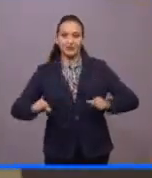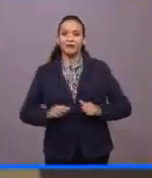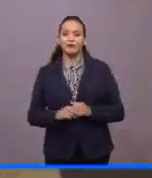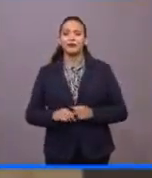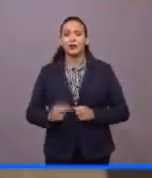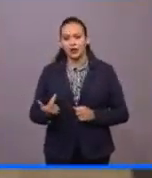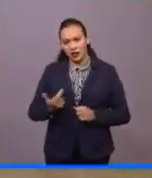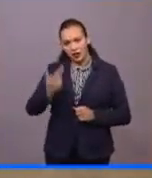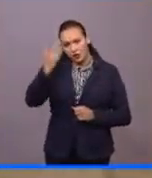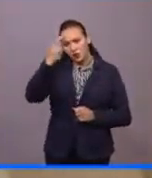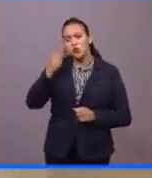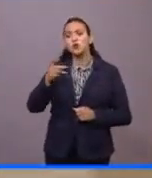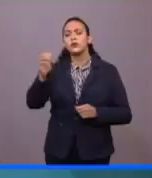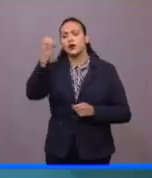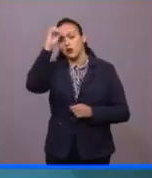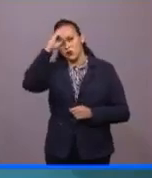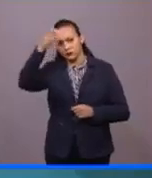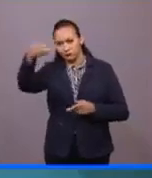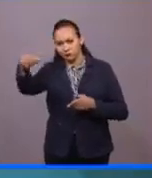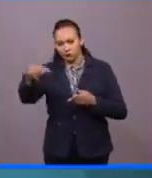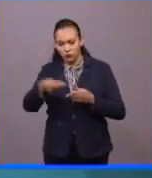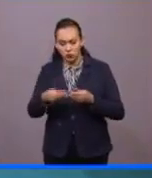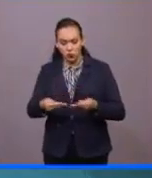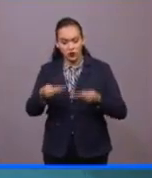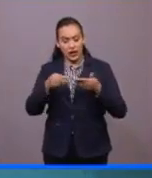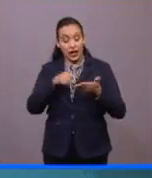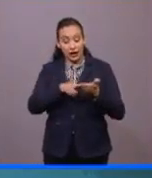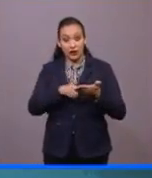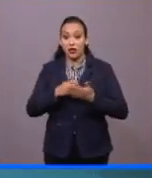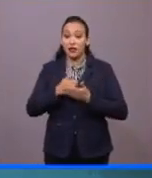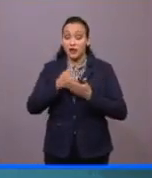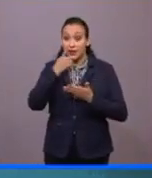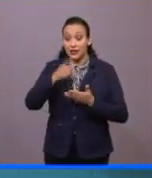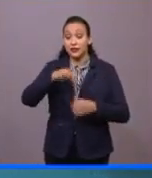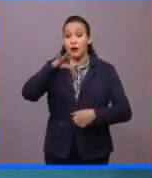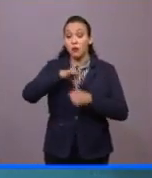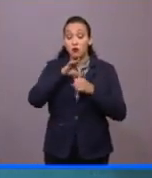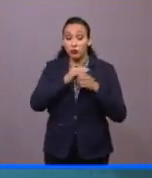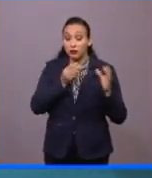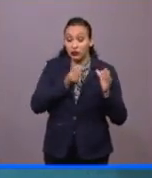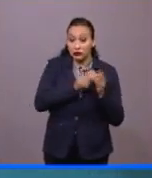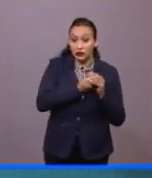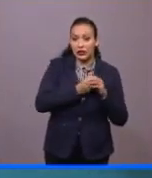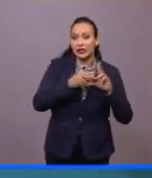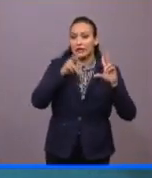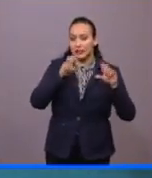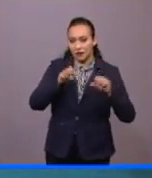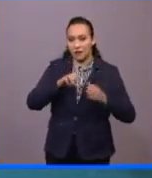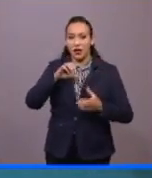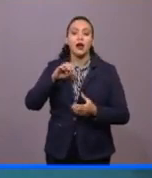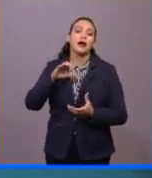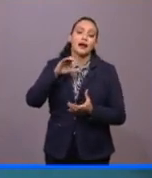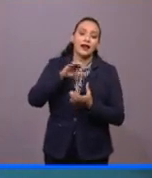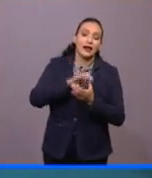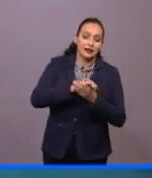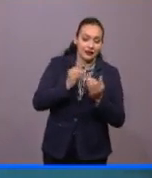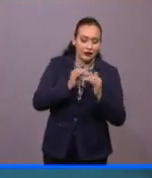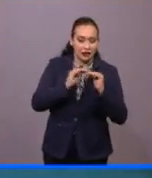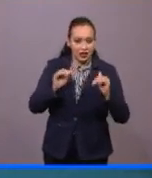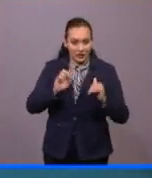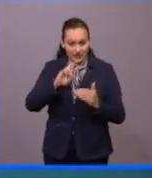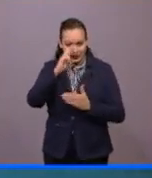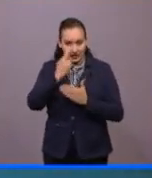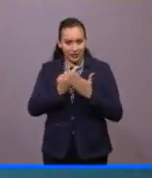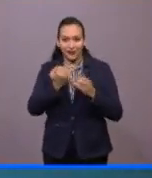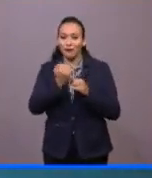destacó una resolución del máximo tribunal con la que resolvió que votar en secreto sobre el matrimonio igualitario viola los